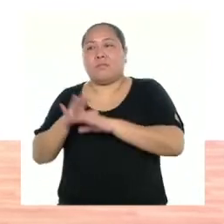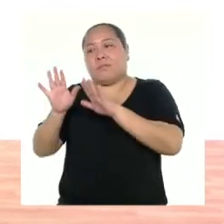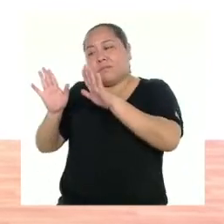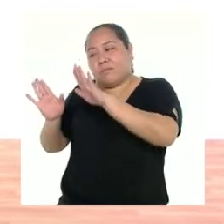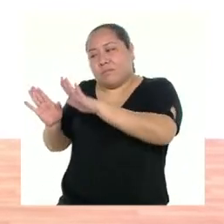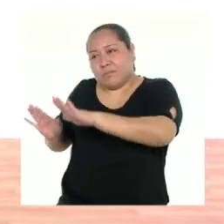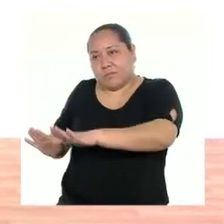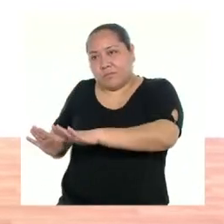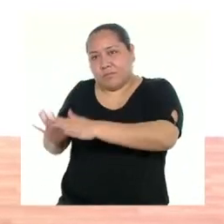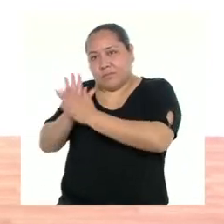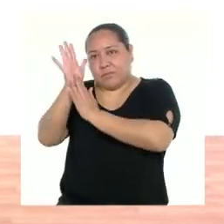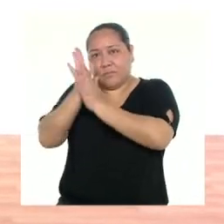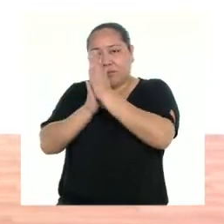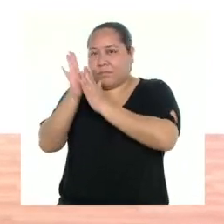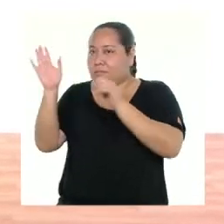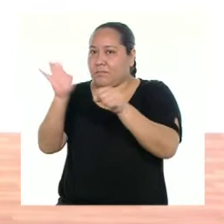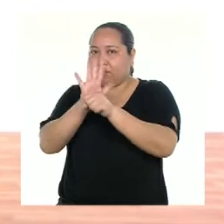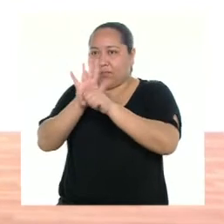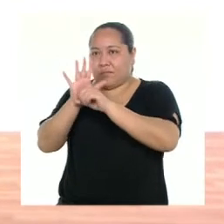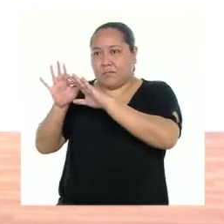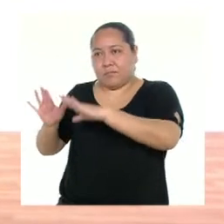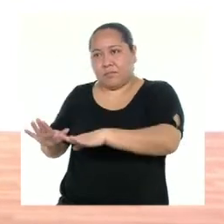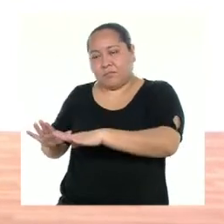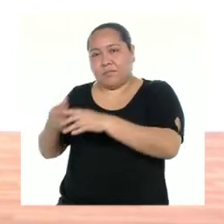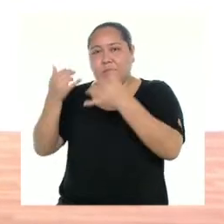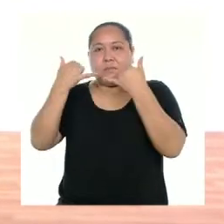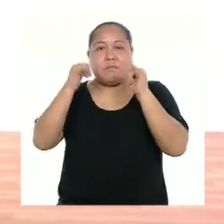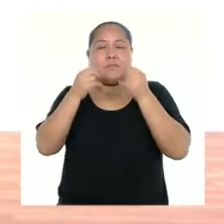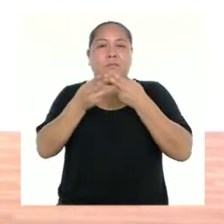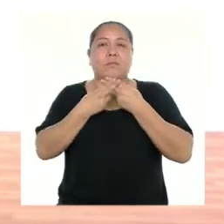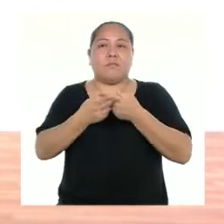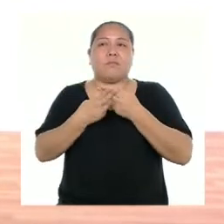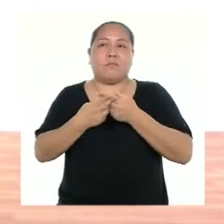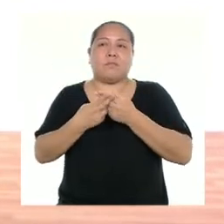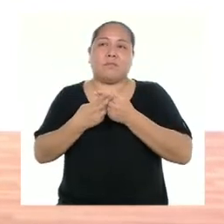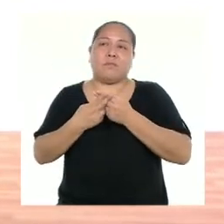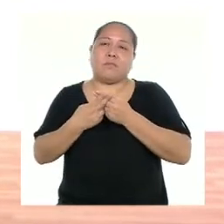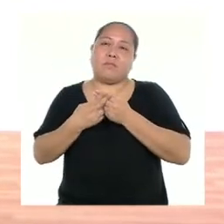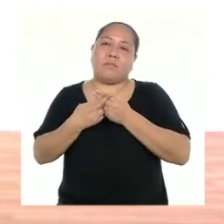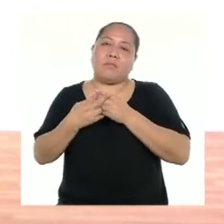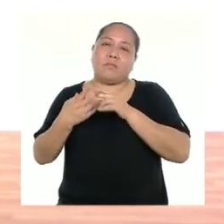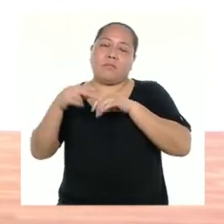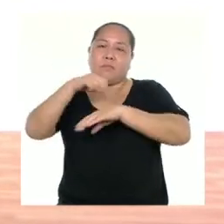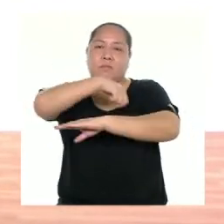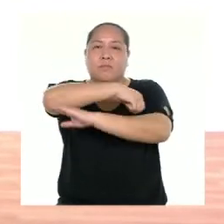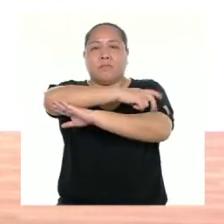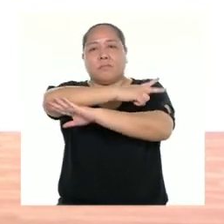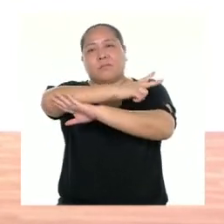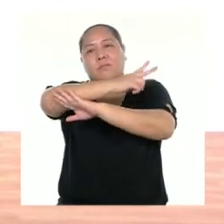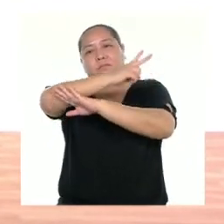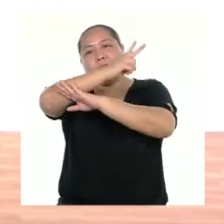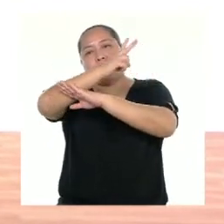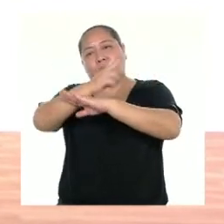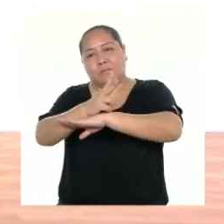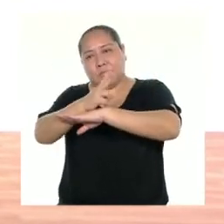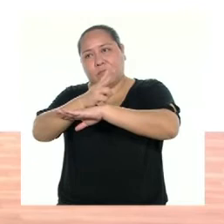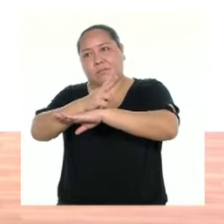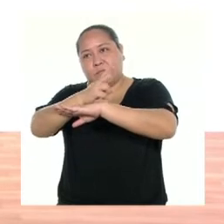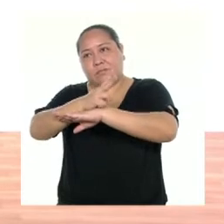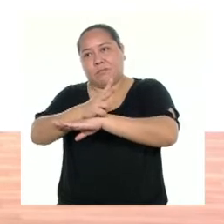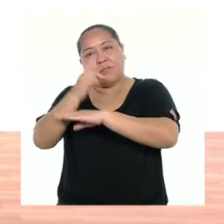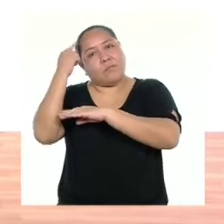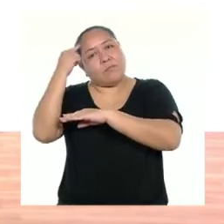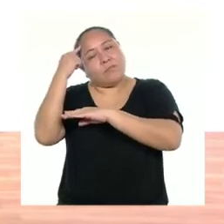Apoyamos toda la palma de la mano y voy jugando con mi peso. Eso, vamos bajando hasta apoyar la